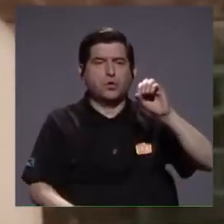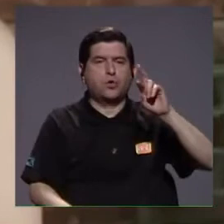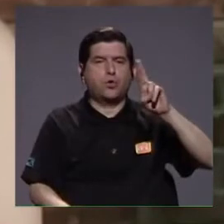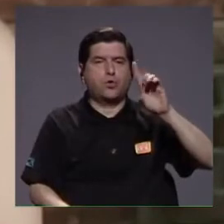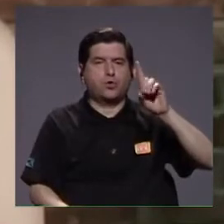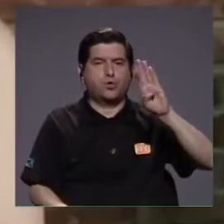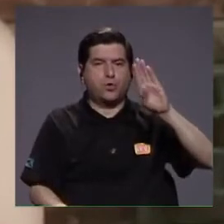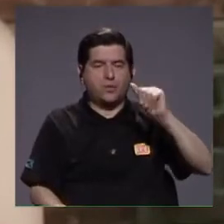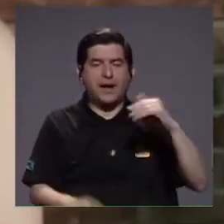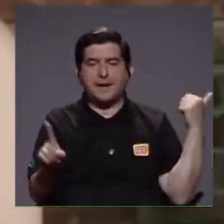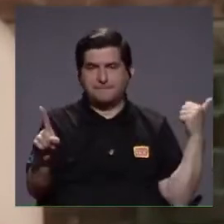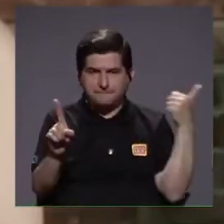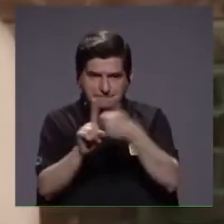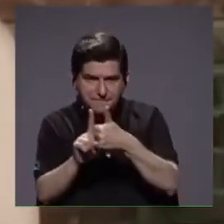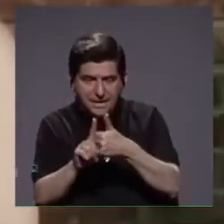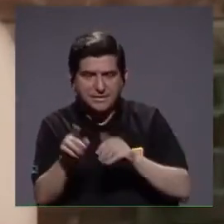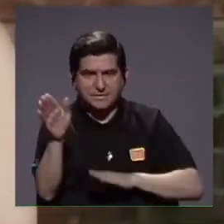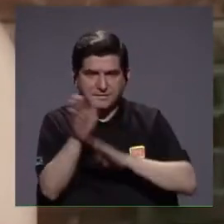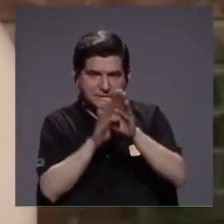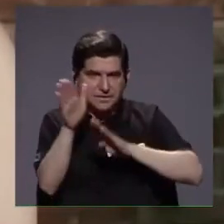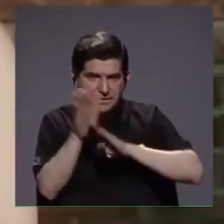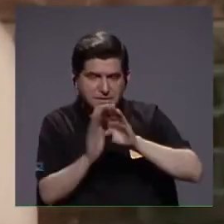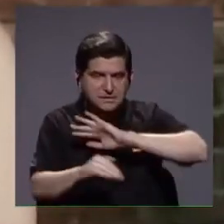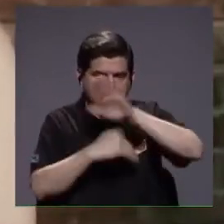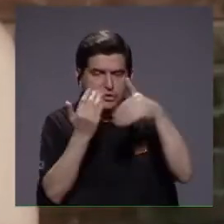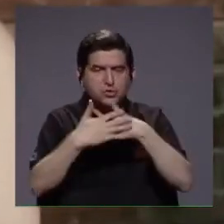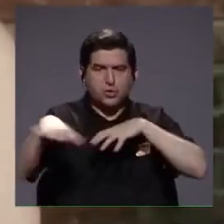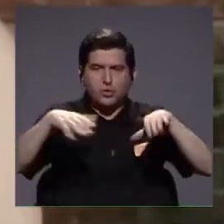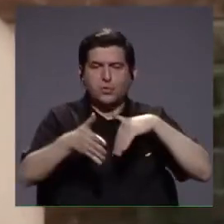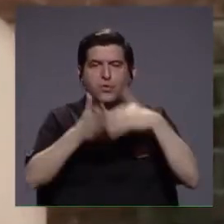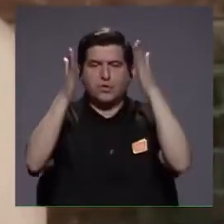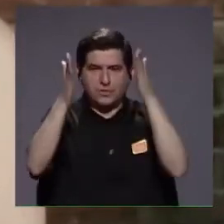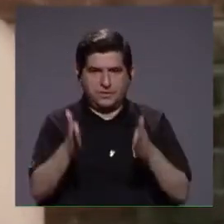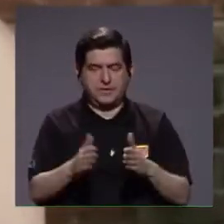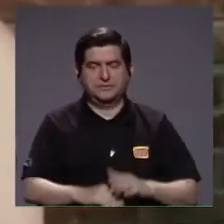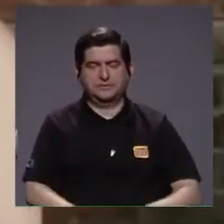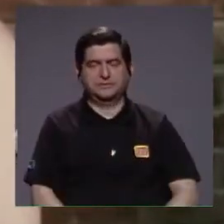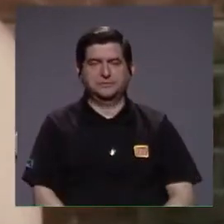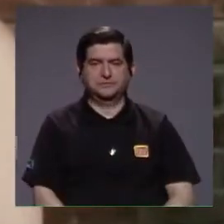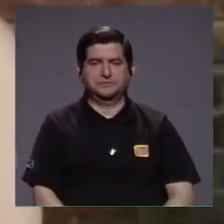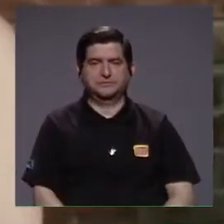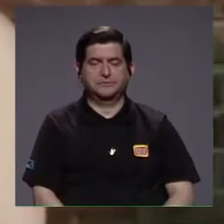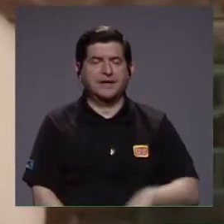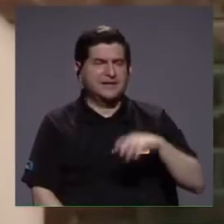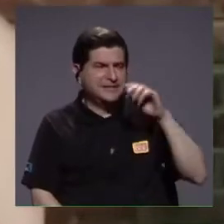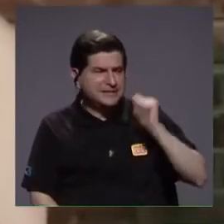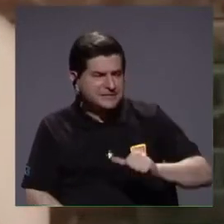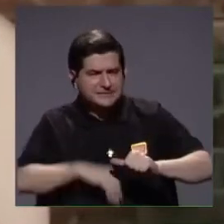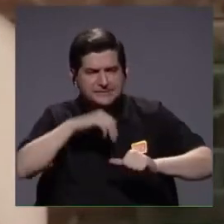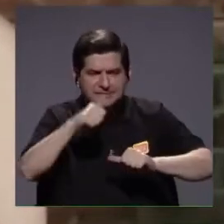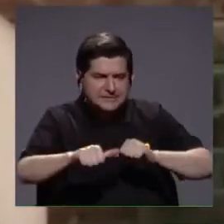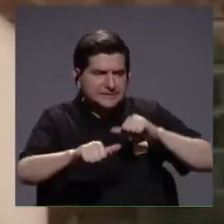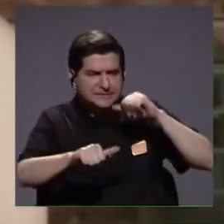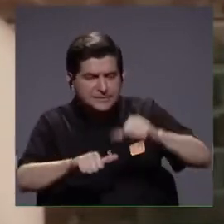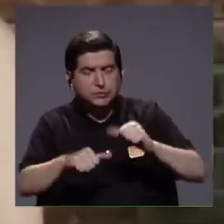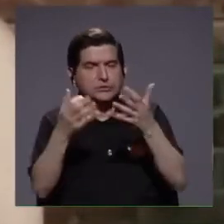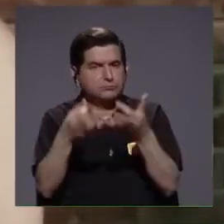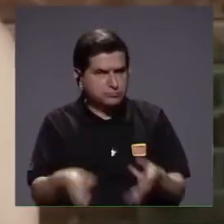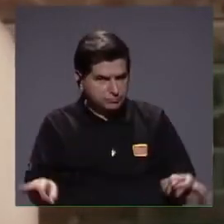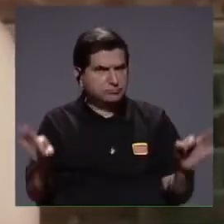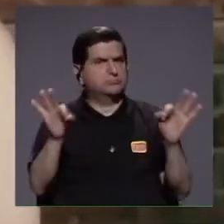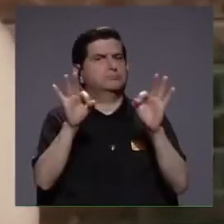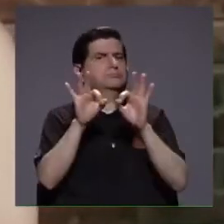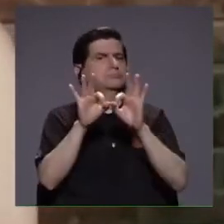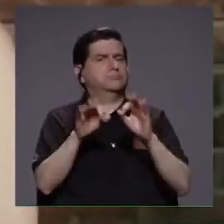gran importancia e impacto en el desarrollo de todos los movimientos estudiantiles. Las luchas son